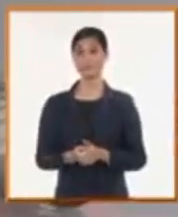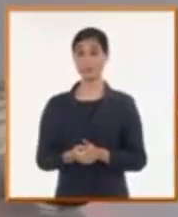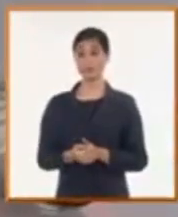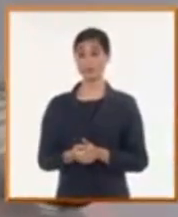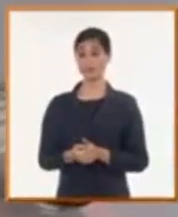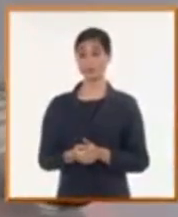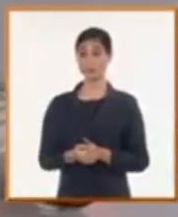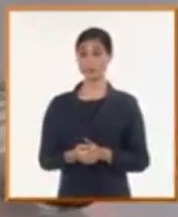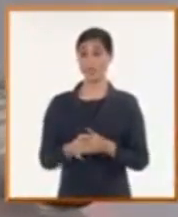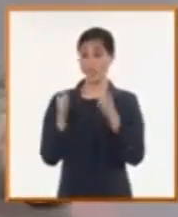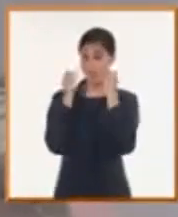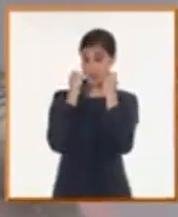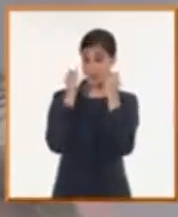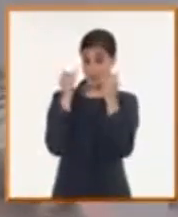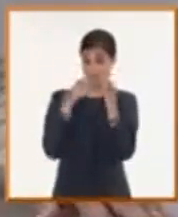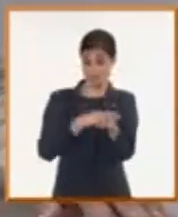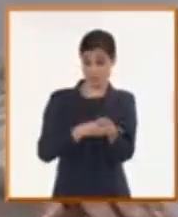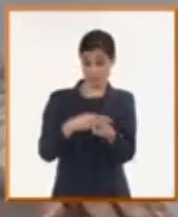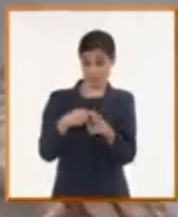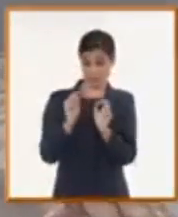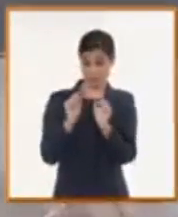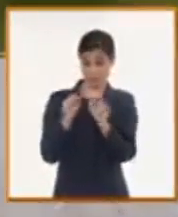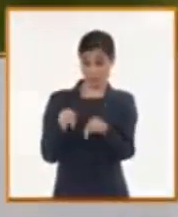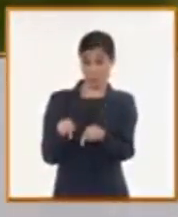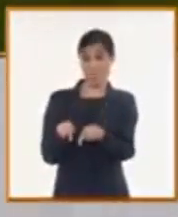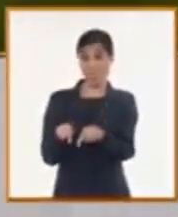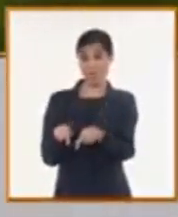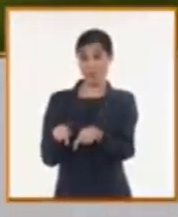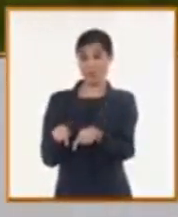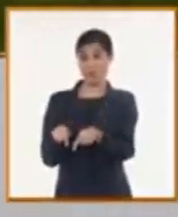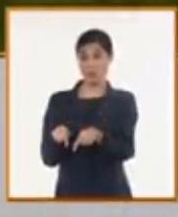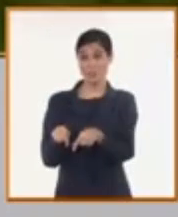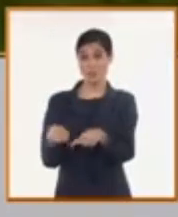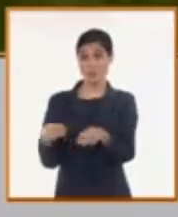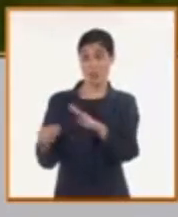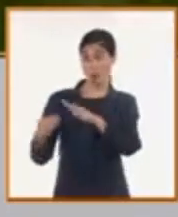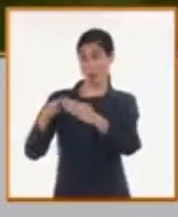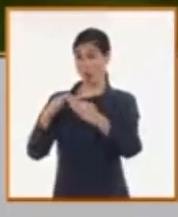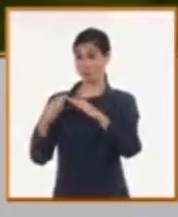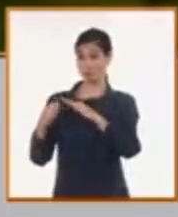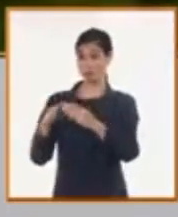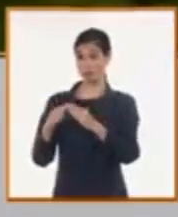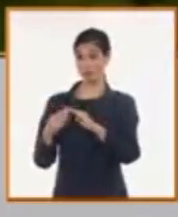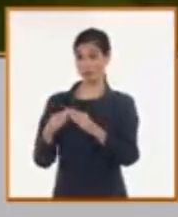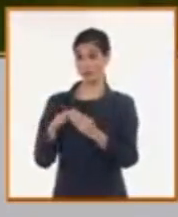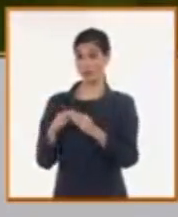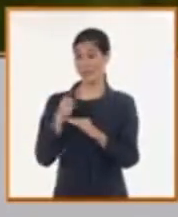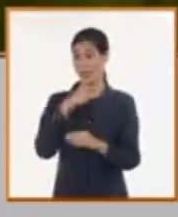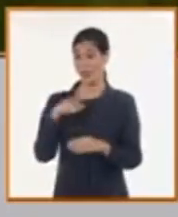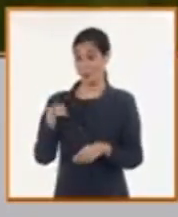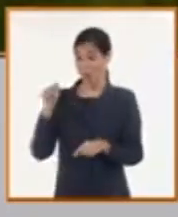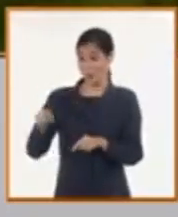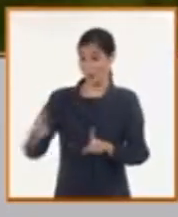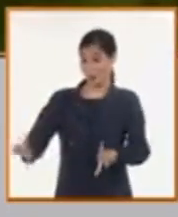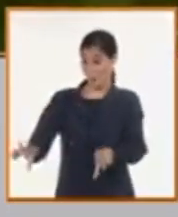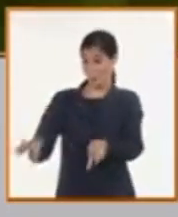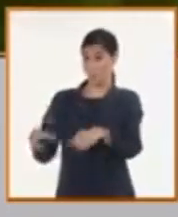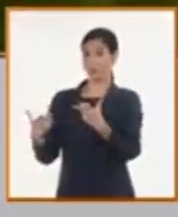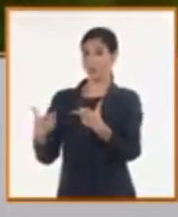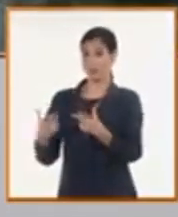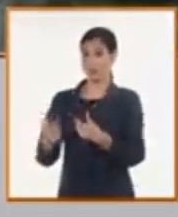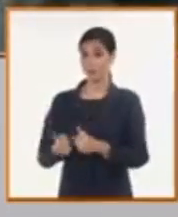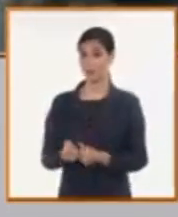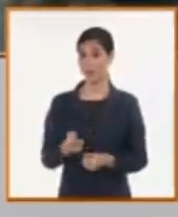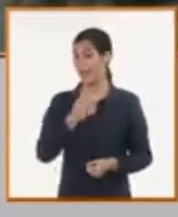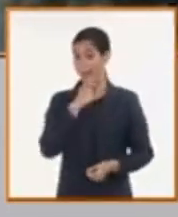historia, eso fue un conflicto en que todo el mundo salió victorioso, o ganó al menos. Vamos a ver. Hasta los racistas